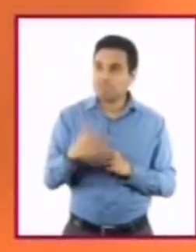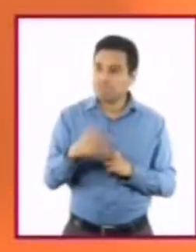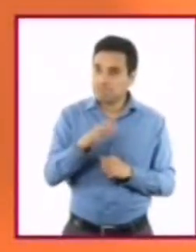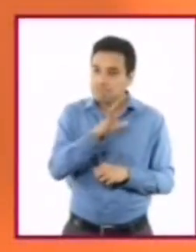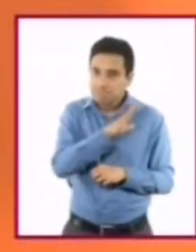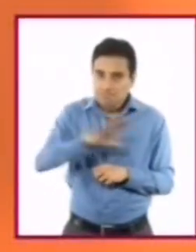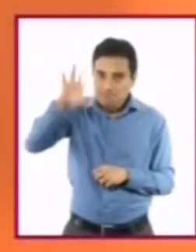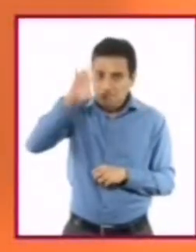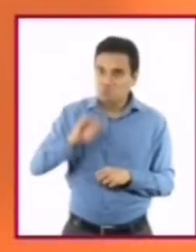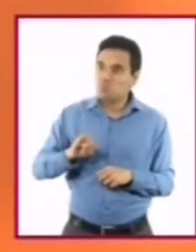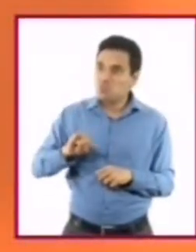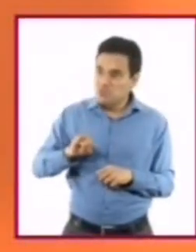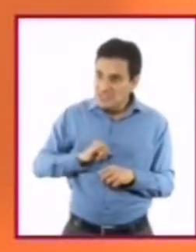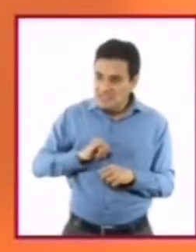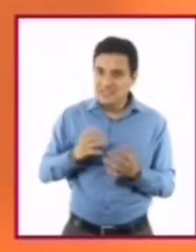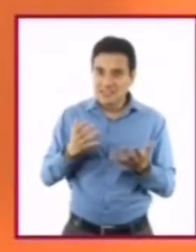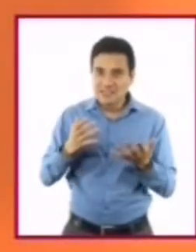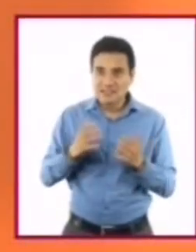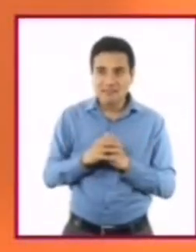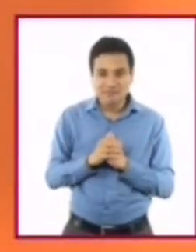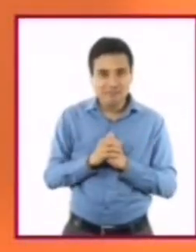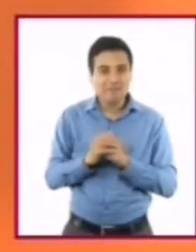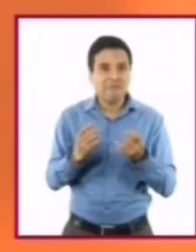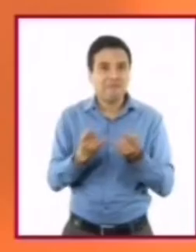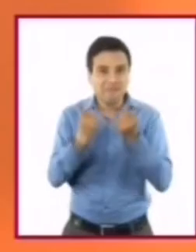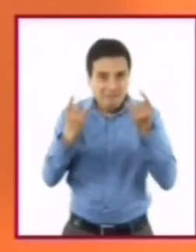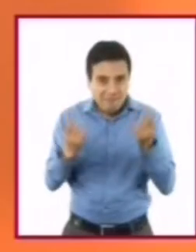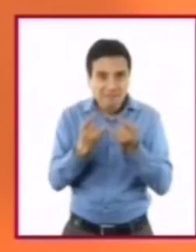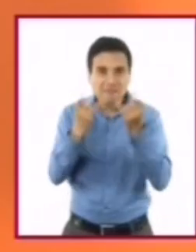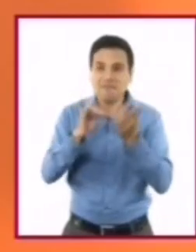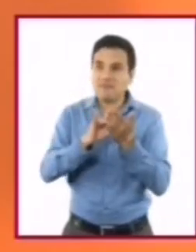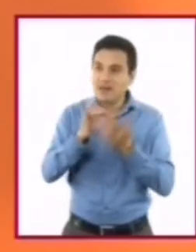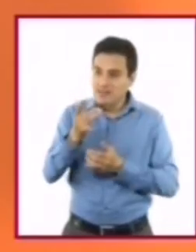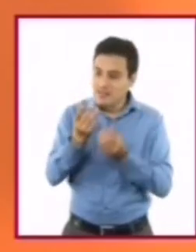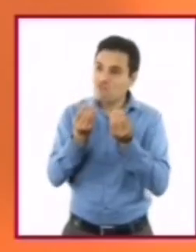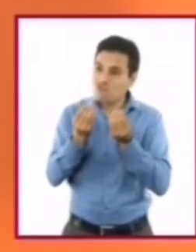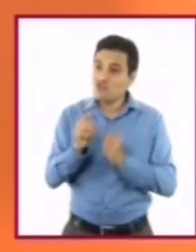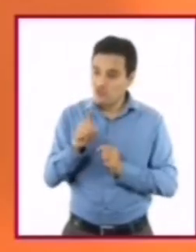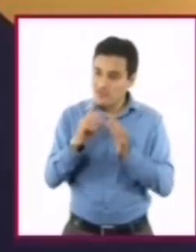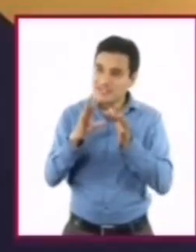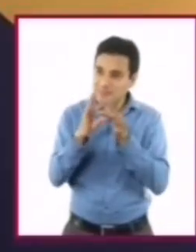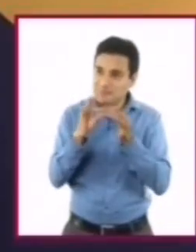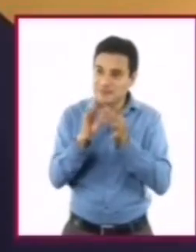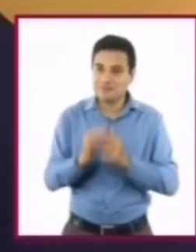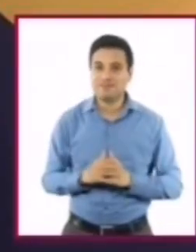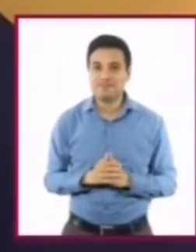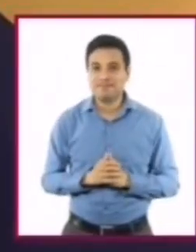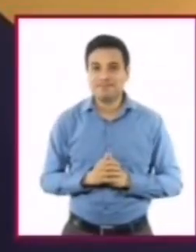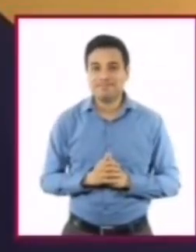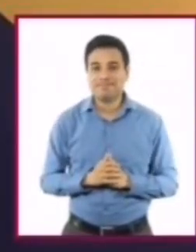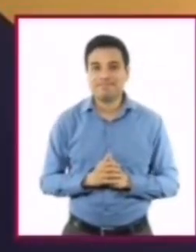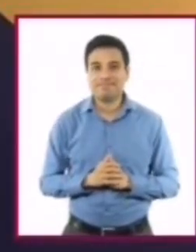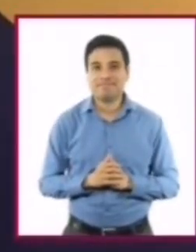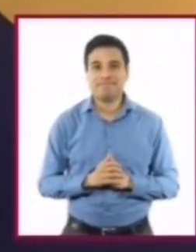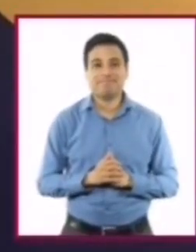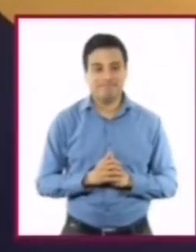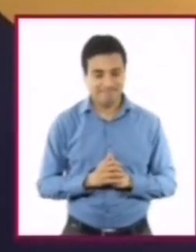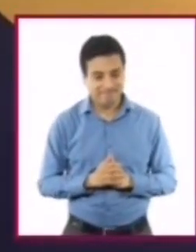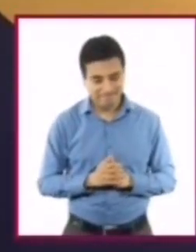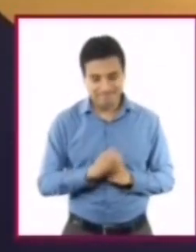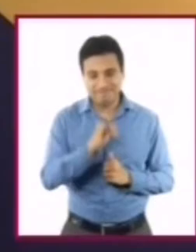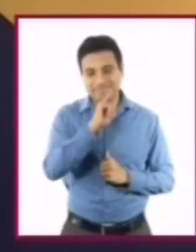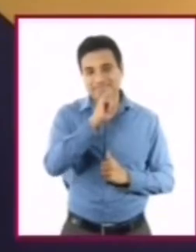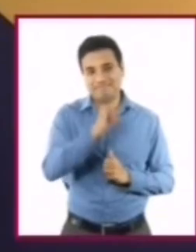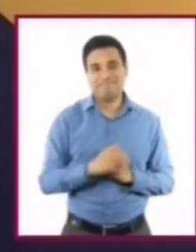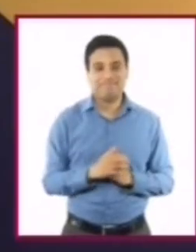muy interesante conocer acerca de todo esto. Muchas gracias por haberlo compartido con nosotros. Desde luego, Ana,